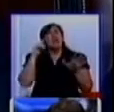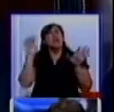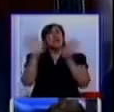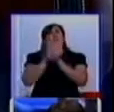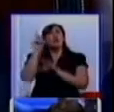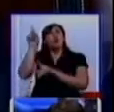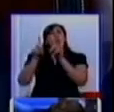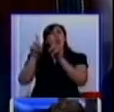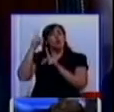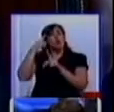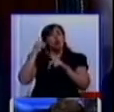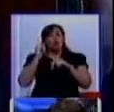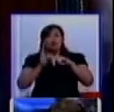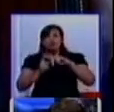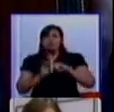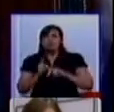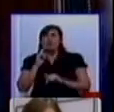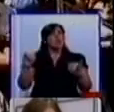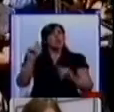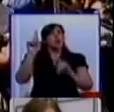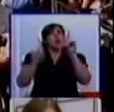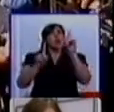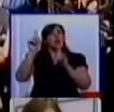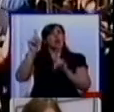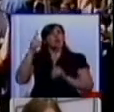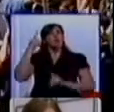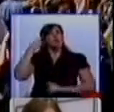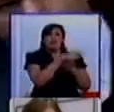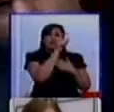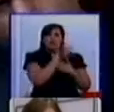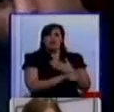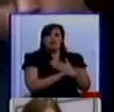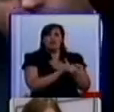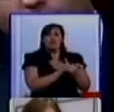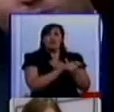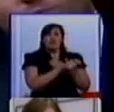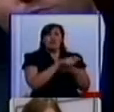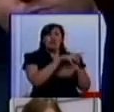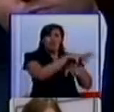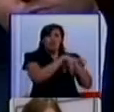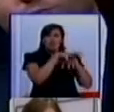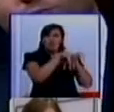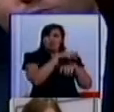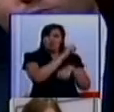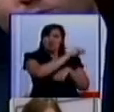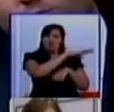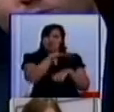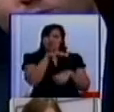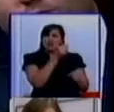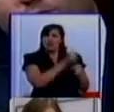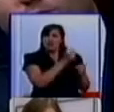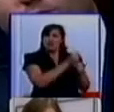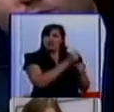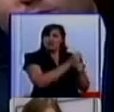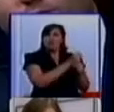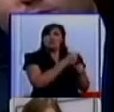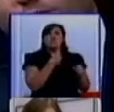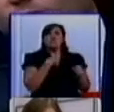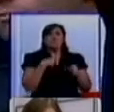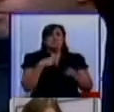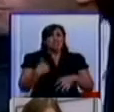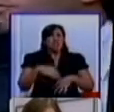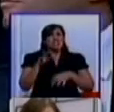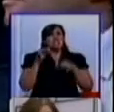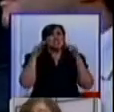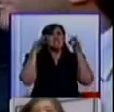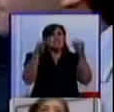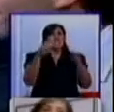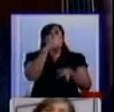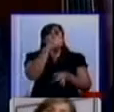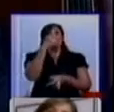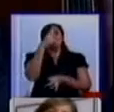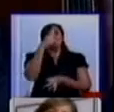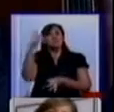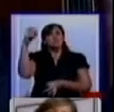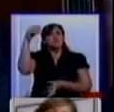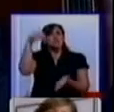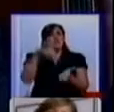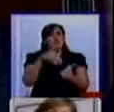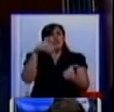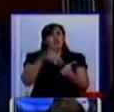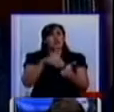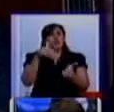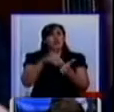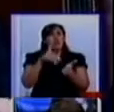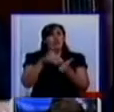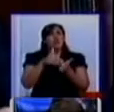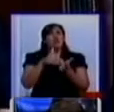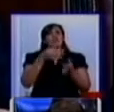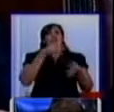cálculo, error de información. Lo cierto es que, tal cual lo dije, vamos a llegar a los 100 millones de toneladas de